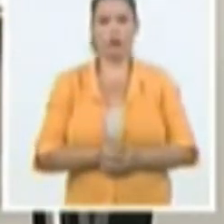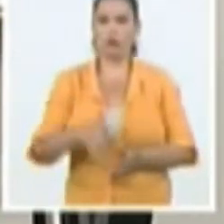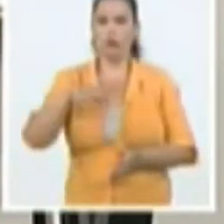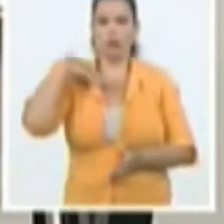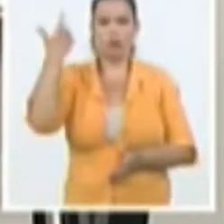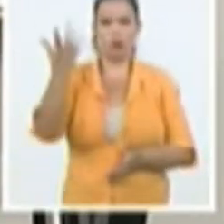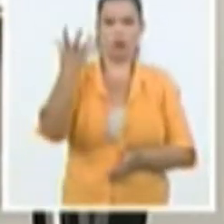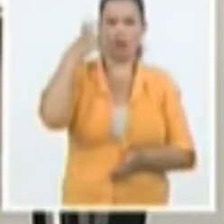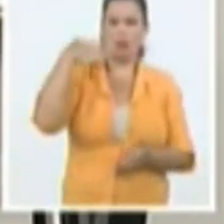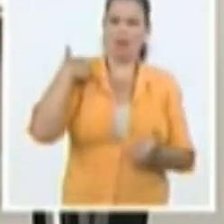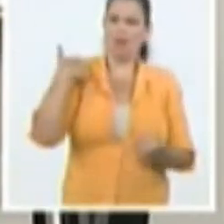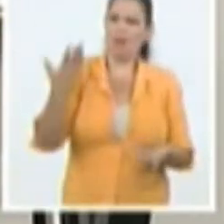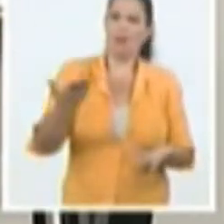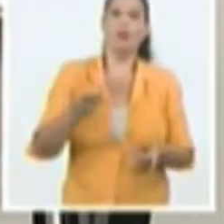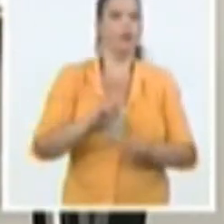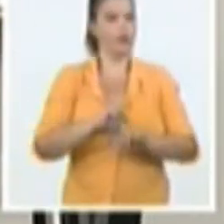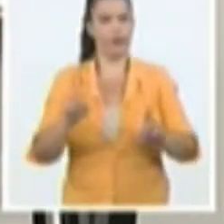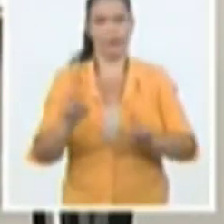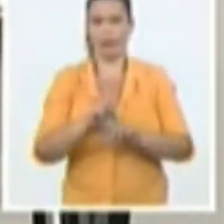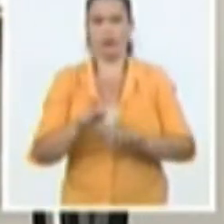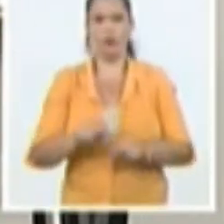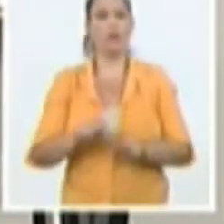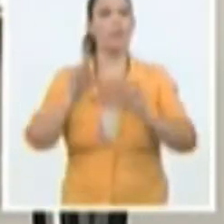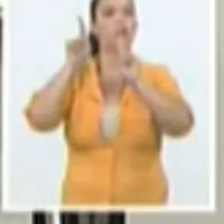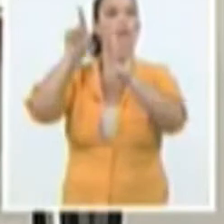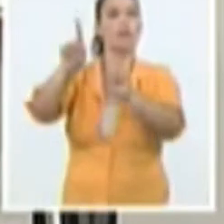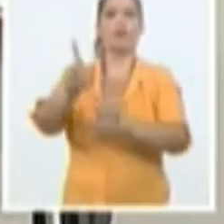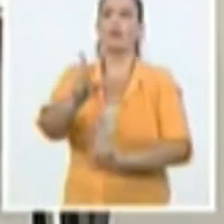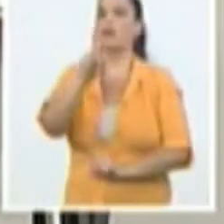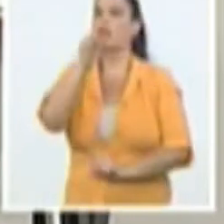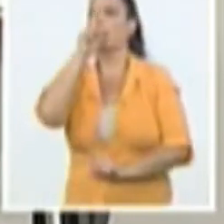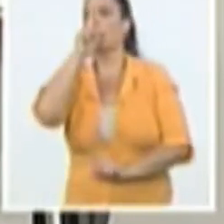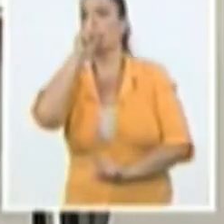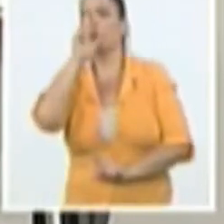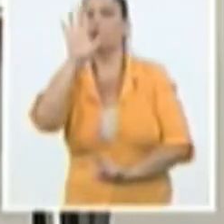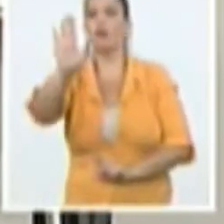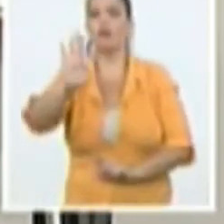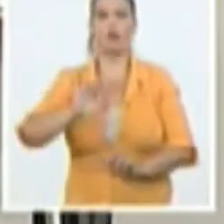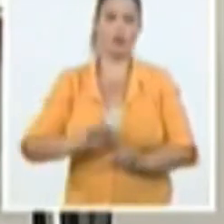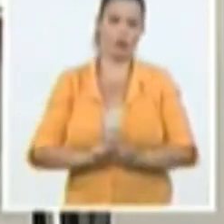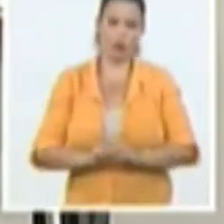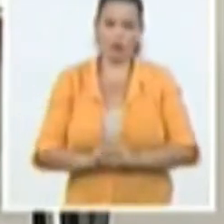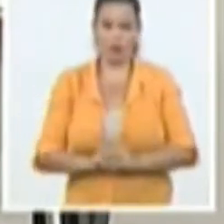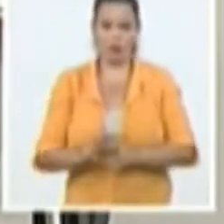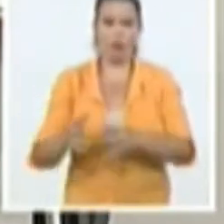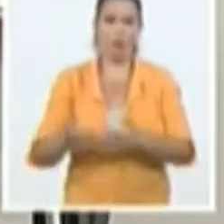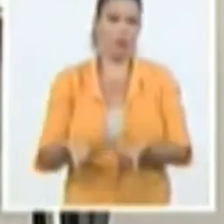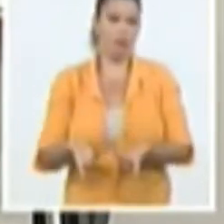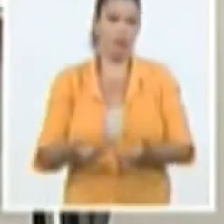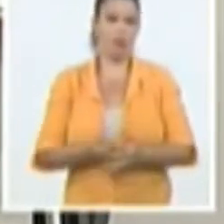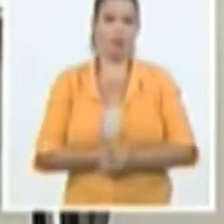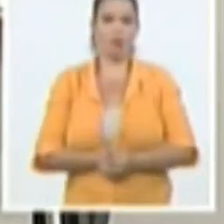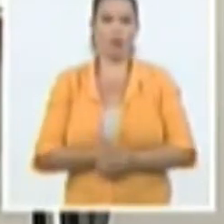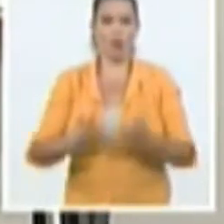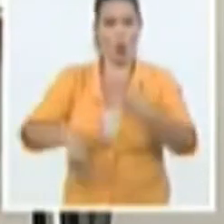que guárdense sus amenazas. Como dice nuestro pueblo, el miedo no come aquí.